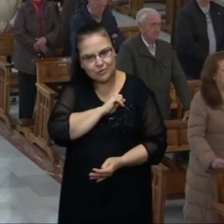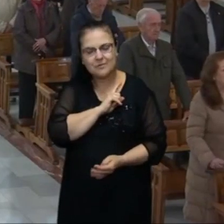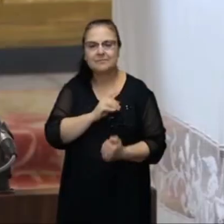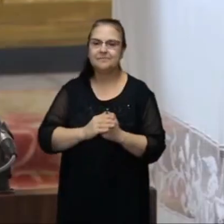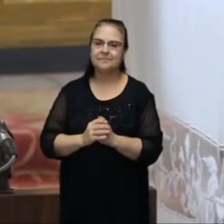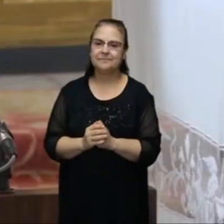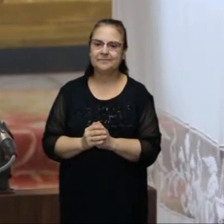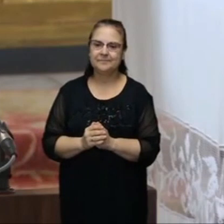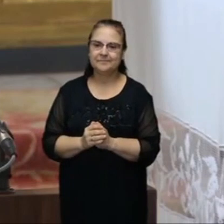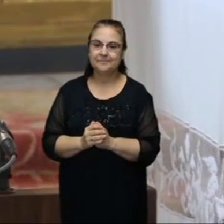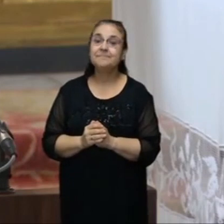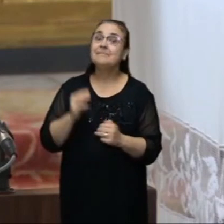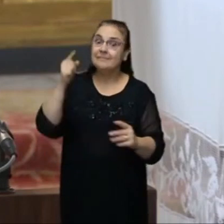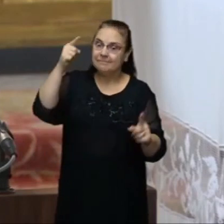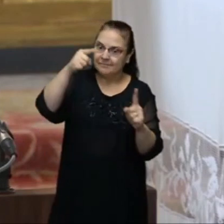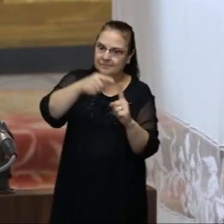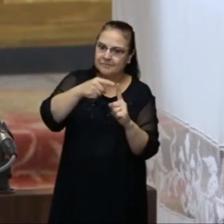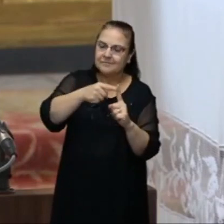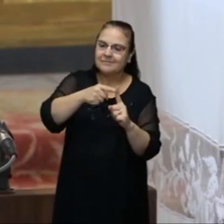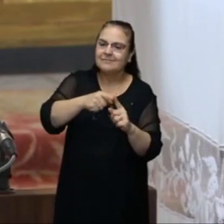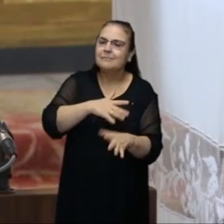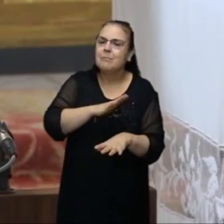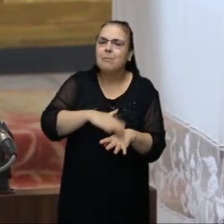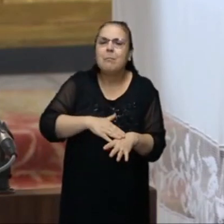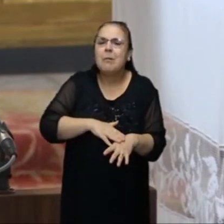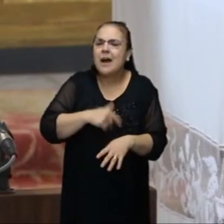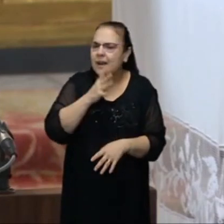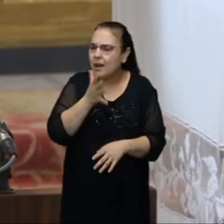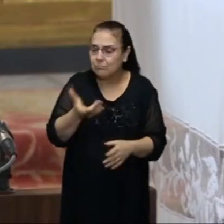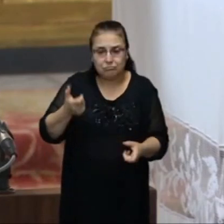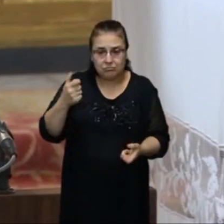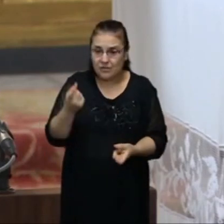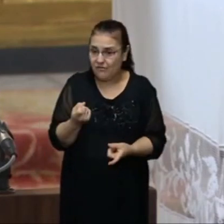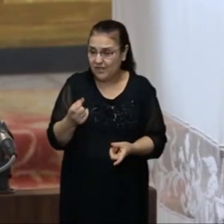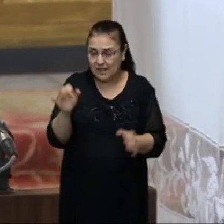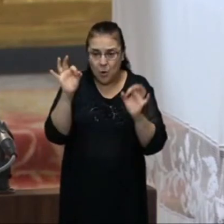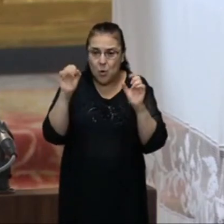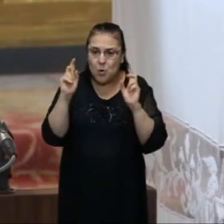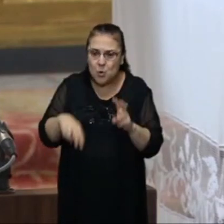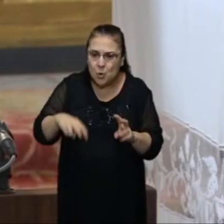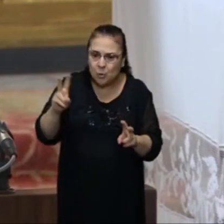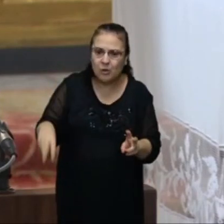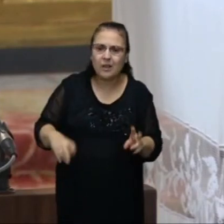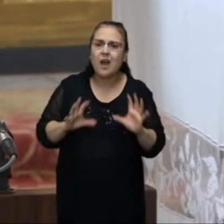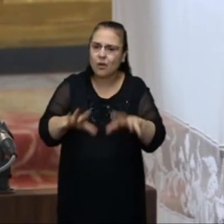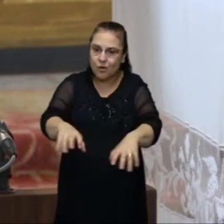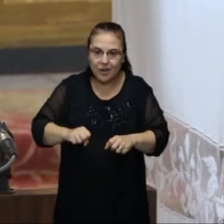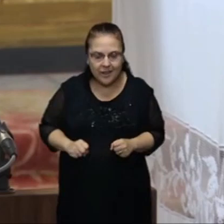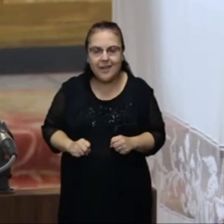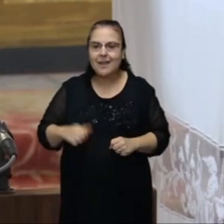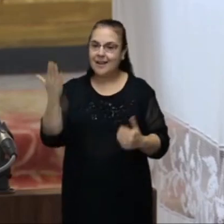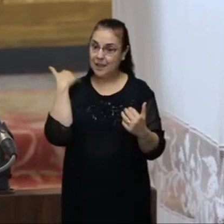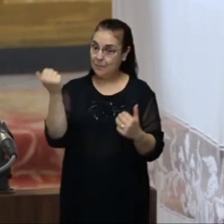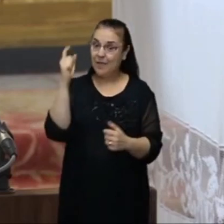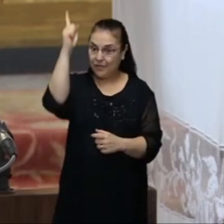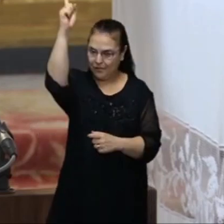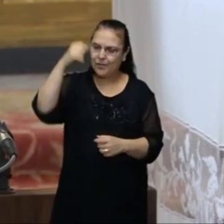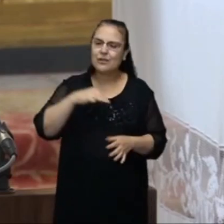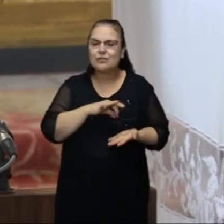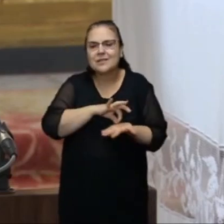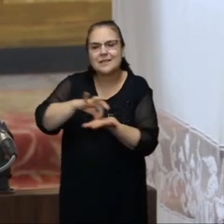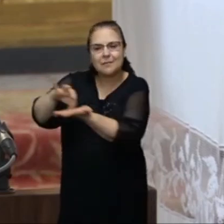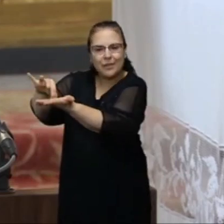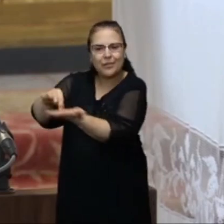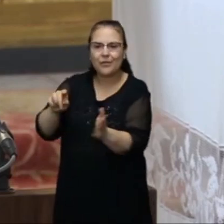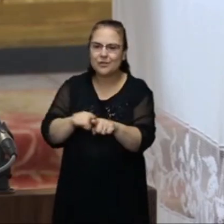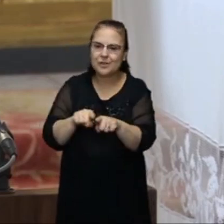óyenos. Para que no falten nunca hombres y mujeres disponibles para acoger la llamada de Dios y ponerse al servicio de